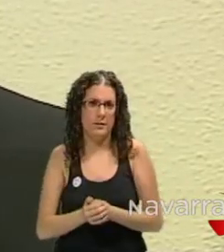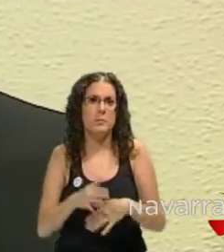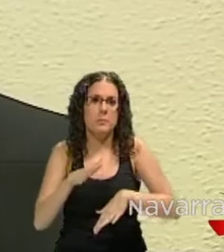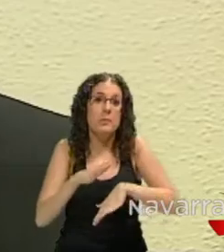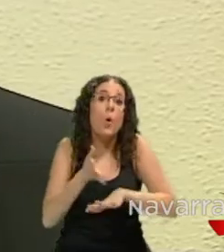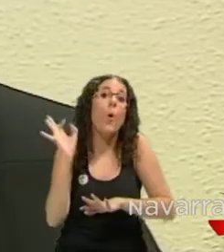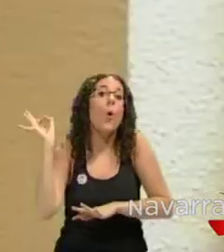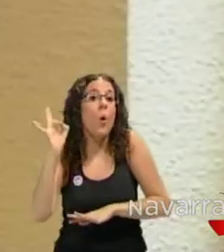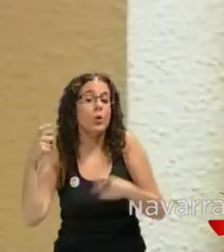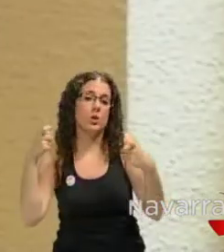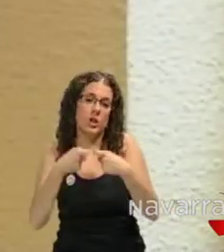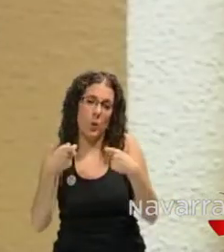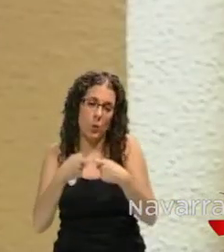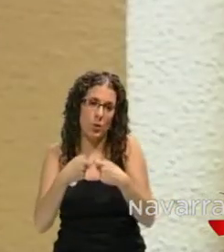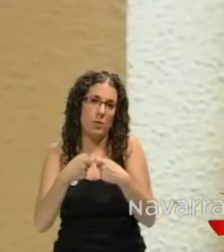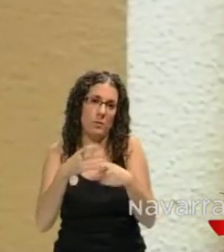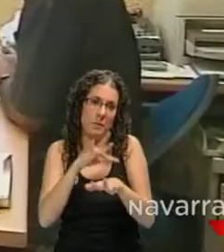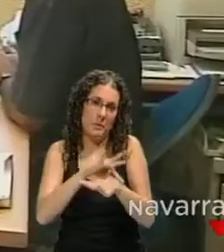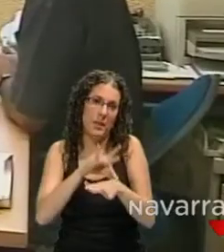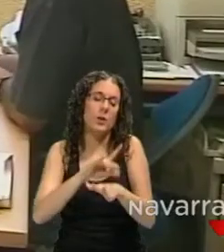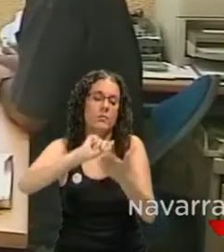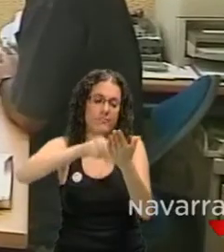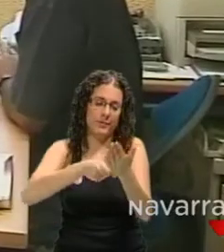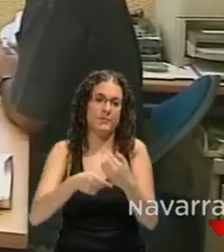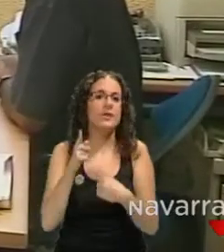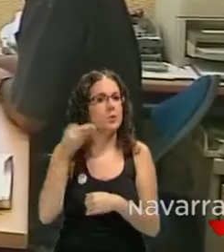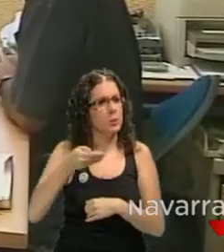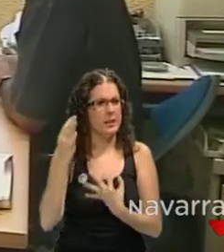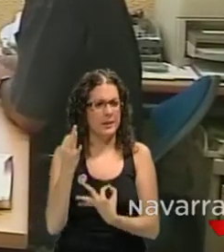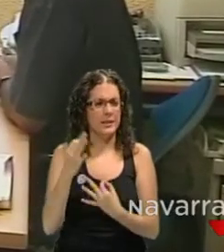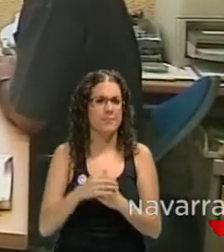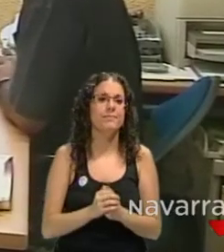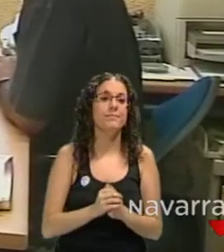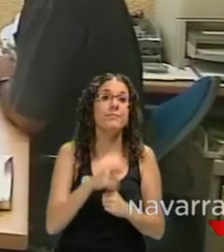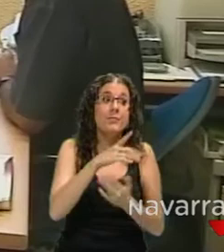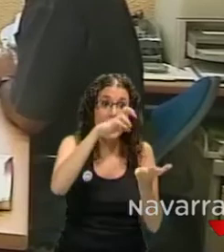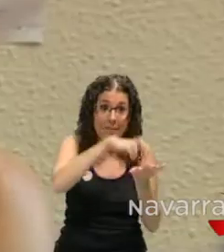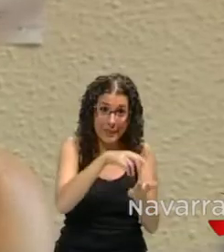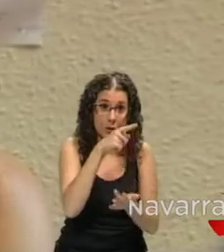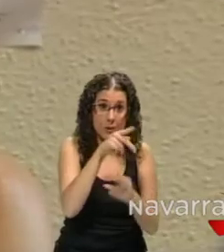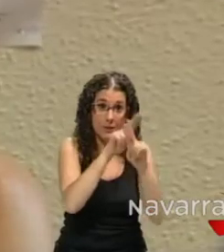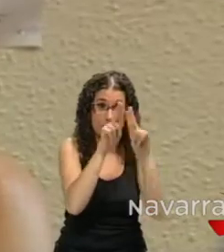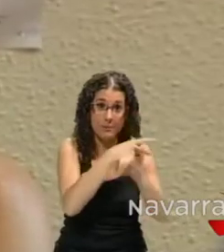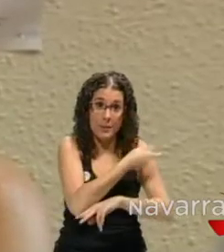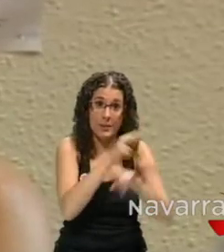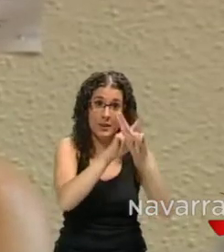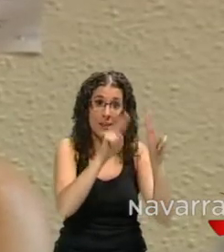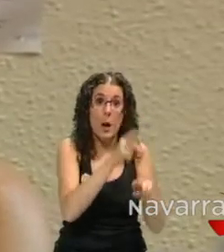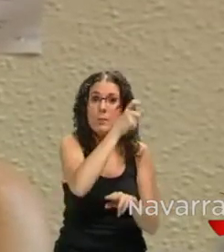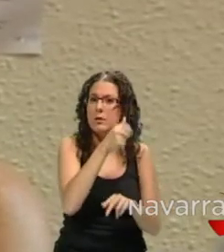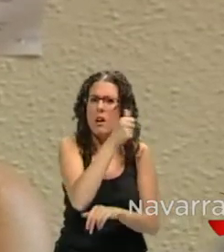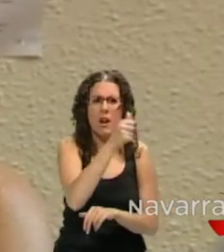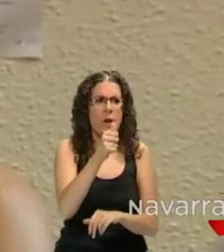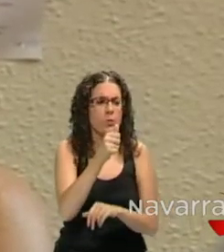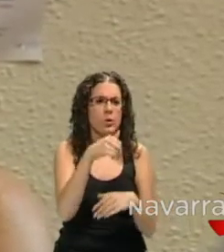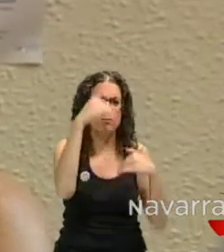aspecto importante, sí. En este centro se atiende de forma individualizada a cada usuario. El riesgo de adquirir enfermedades varía